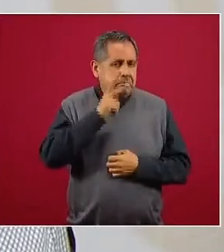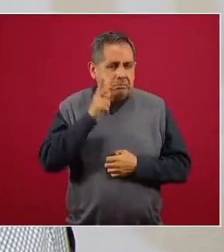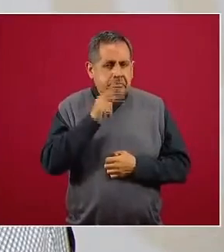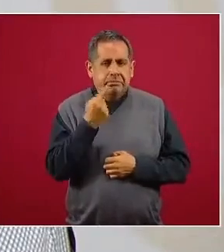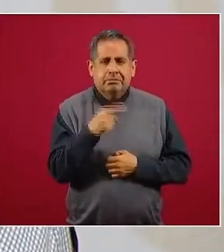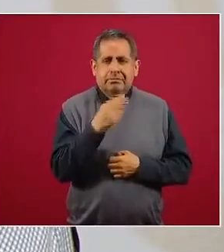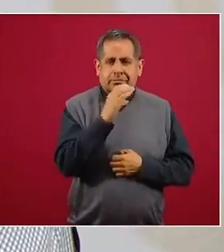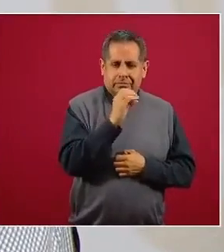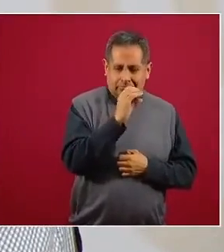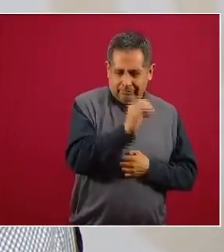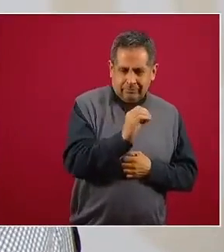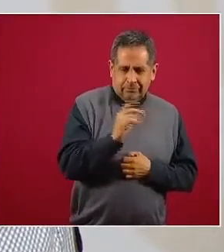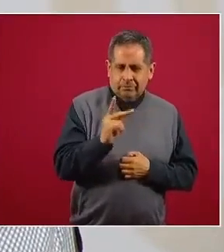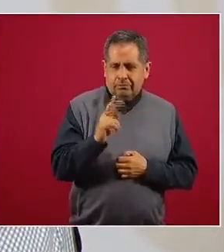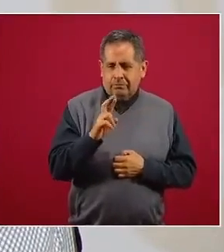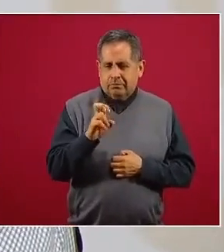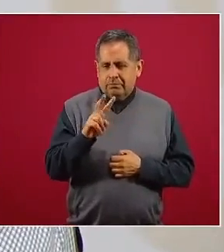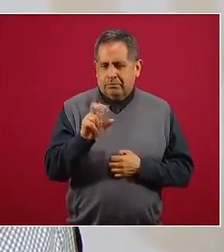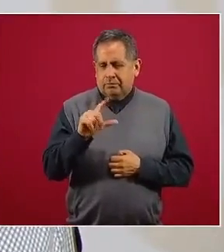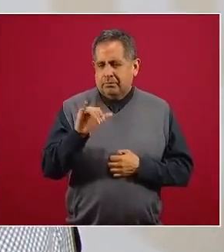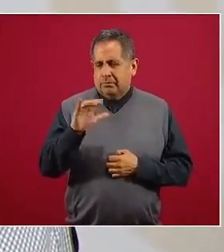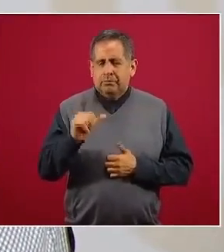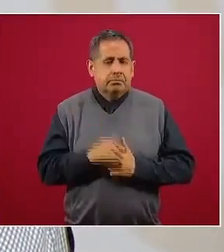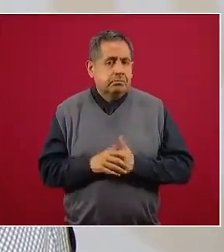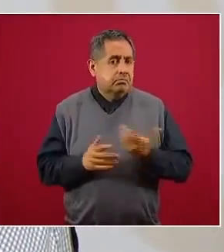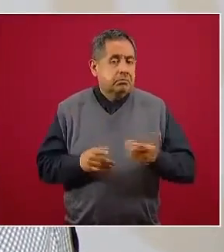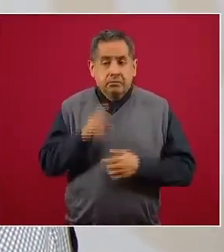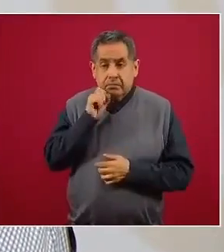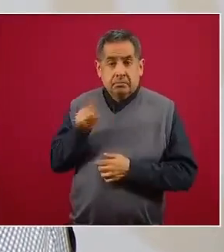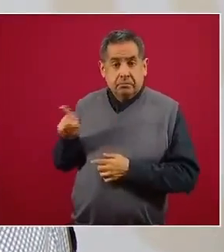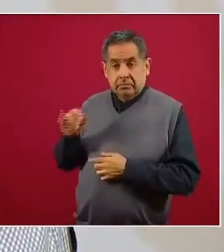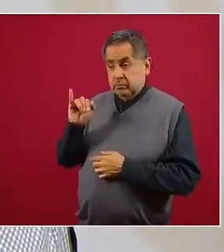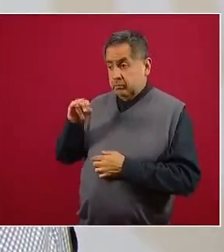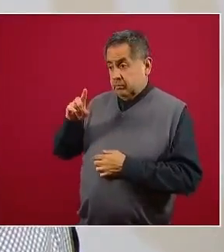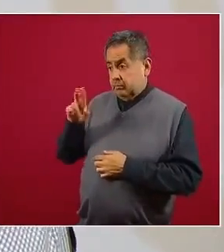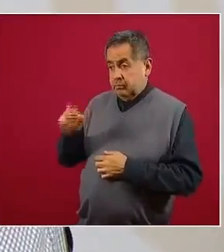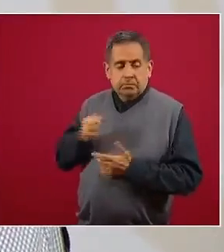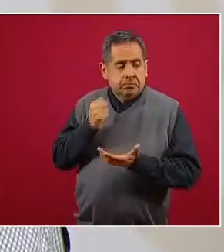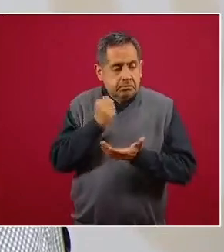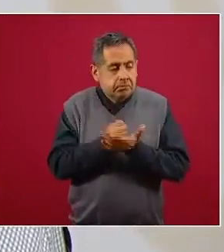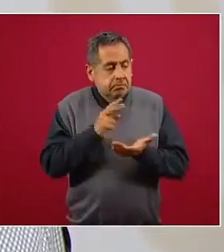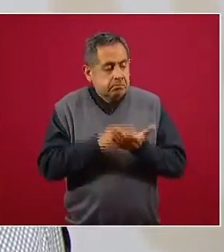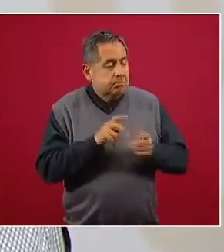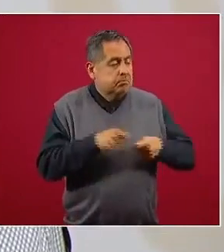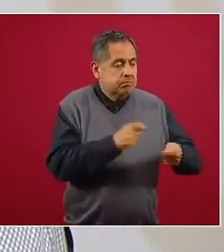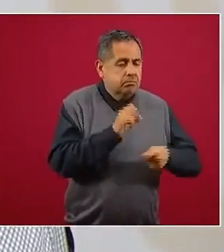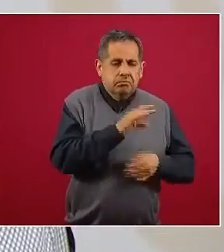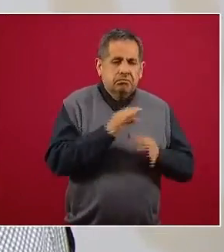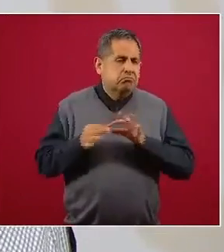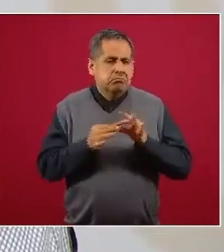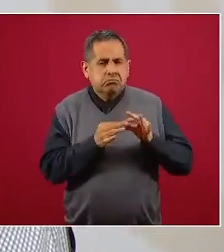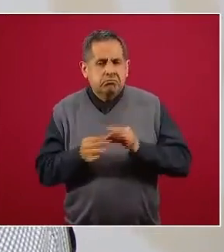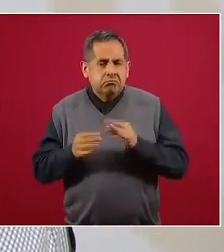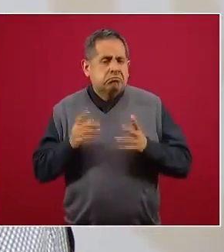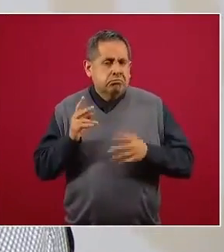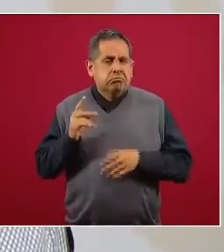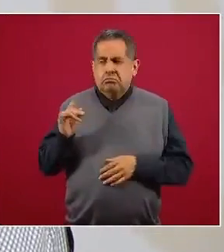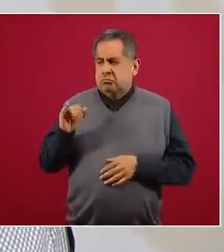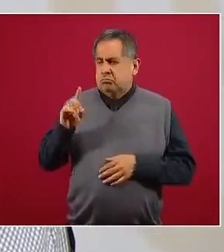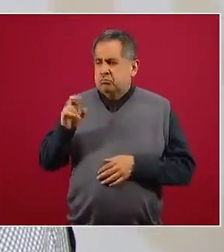cero prevalencia, por lo mismo que el INDRE realizó la validación y por la sinergia que hay entre estas instituciones, el INDRE